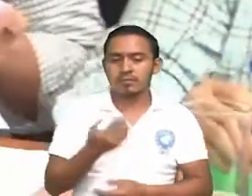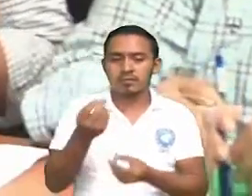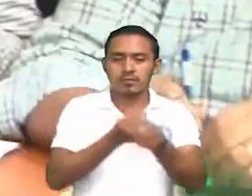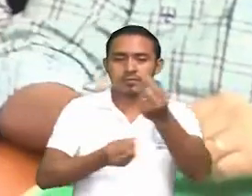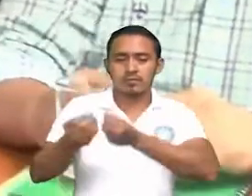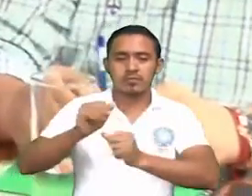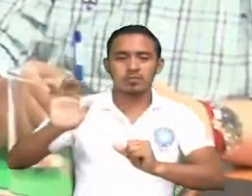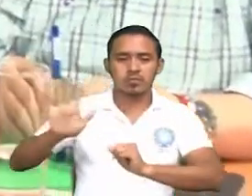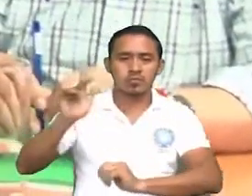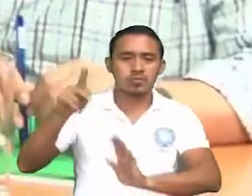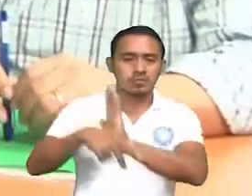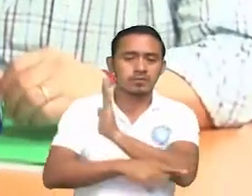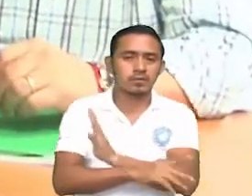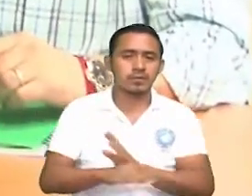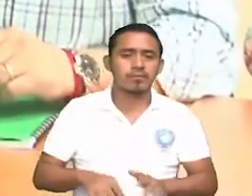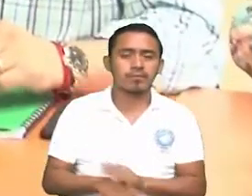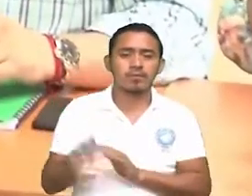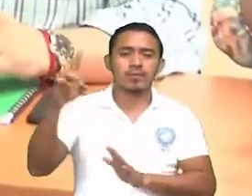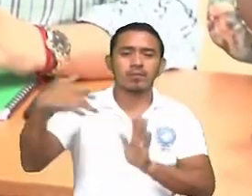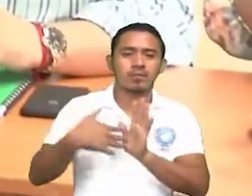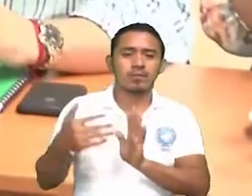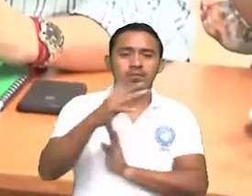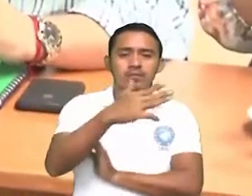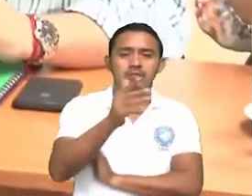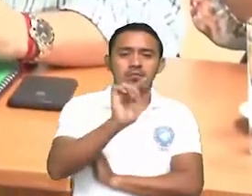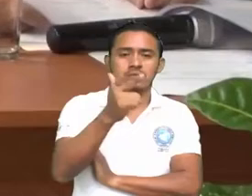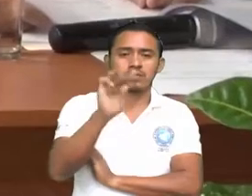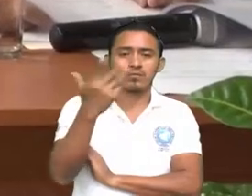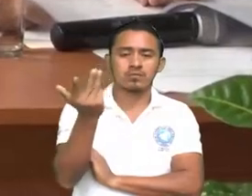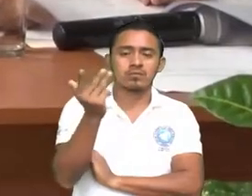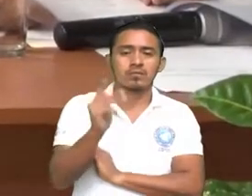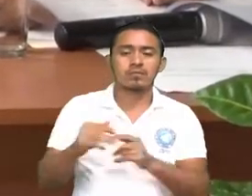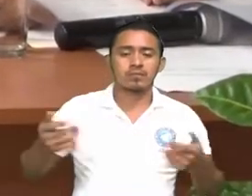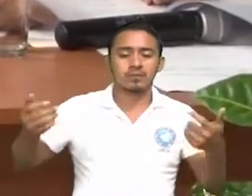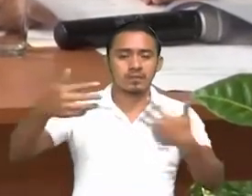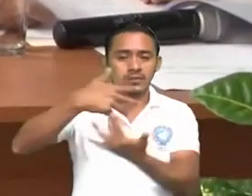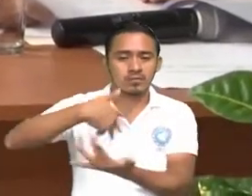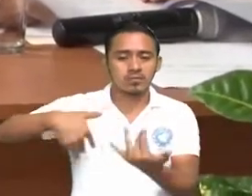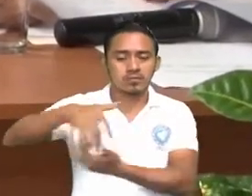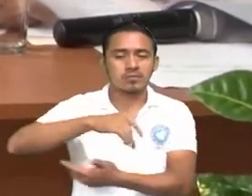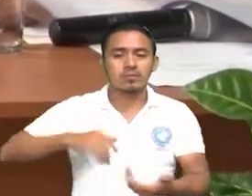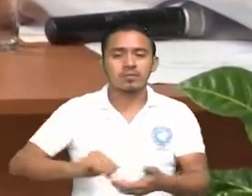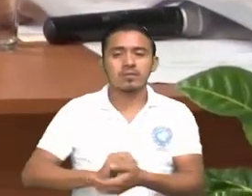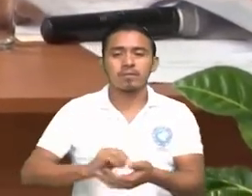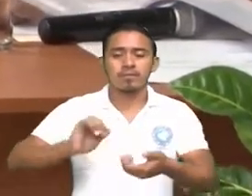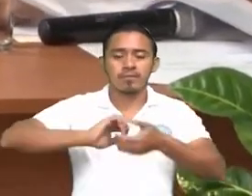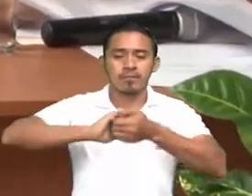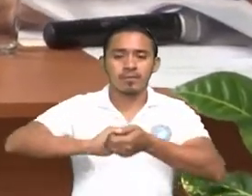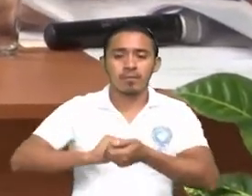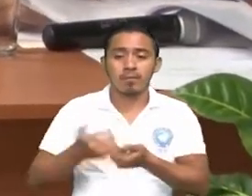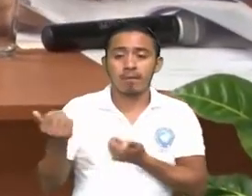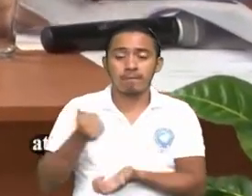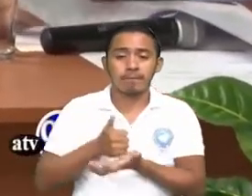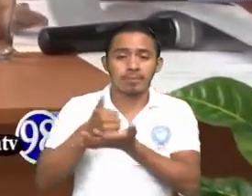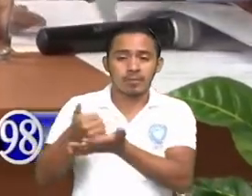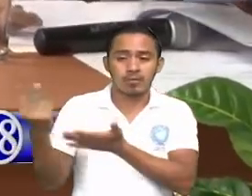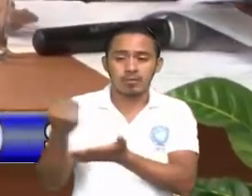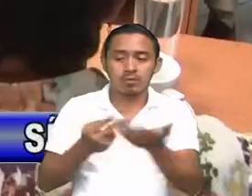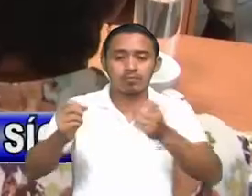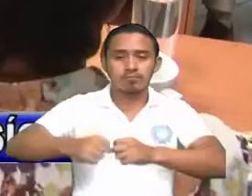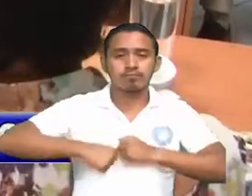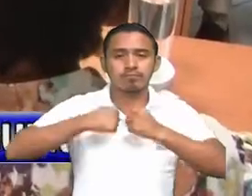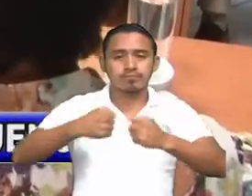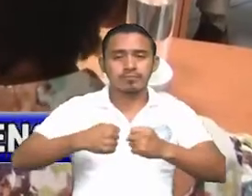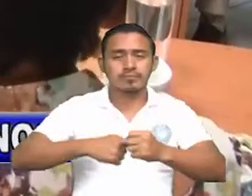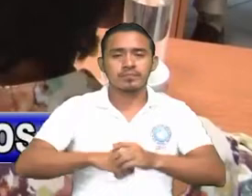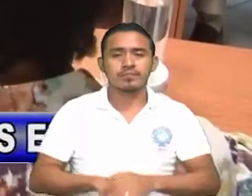de ese país. Desde 1979, los lazos de amistad y cooperación entre ambas naciones se han